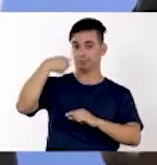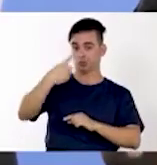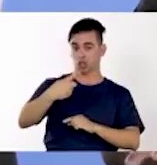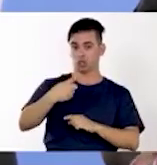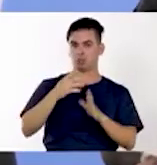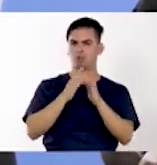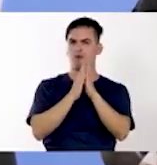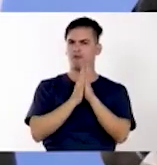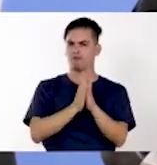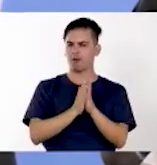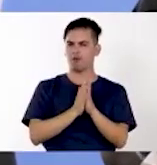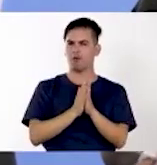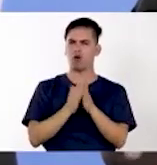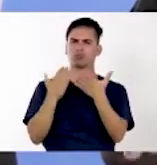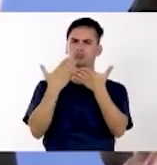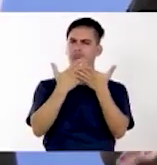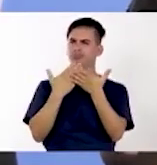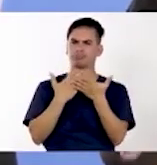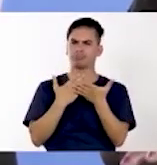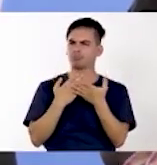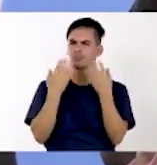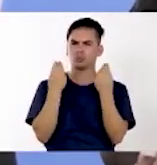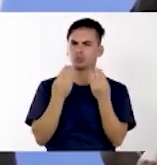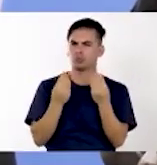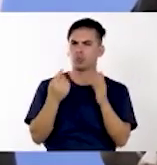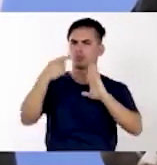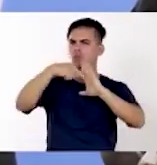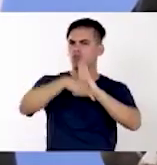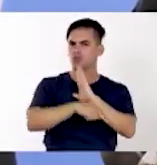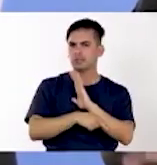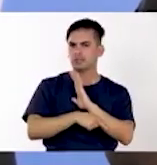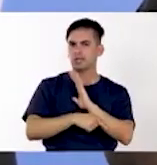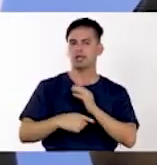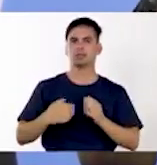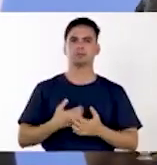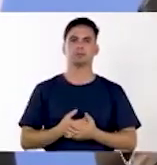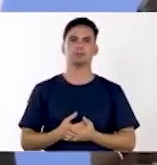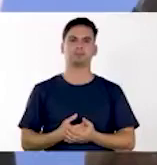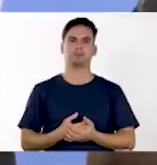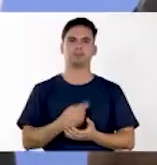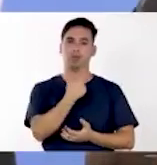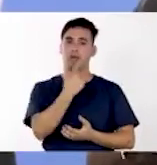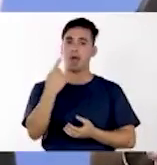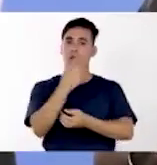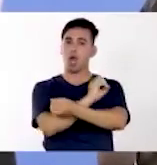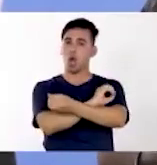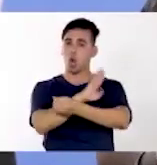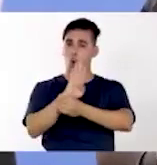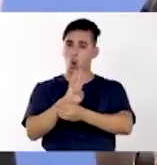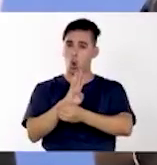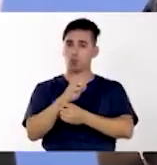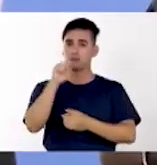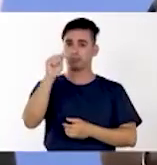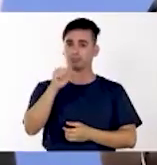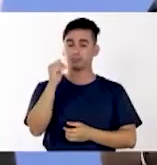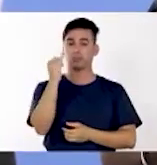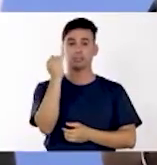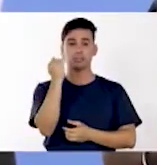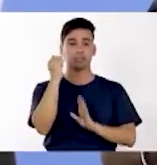sigan estudiando, sigan profundizando. Estos dos semestres,